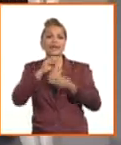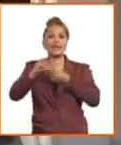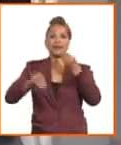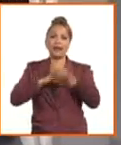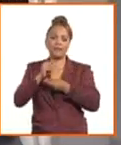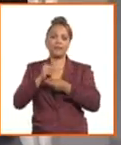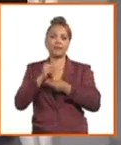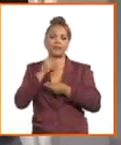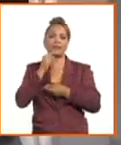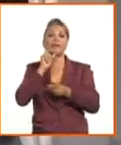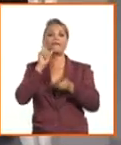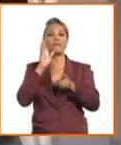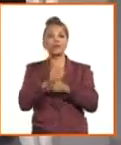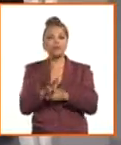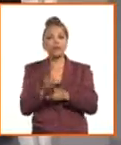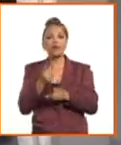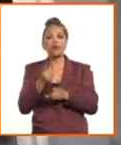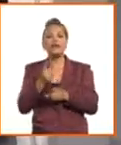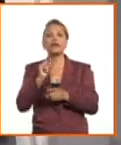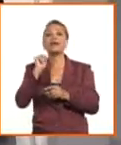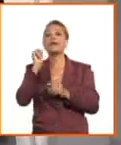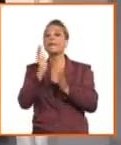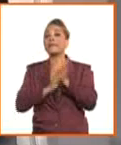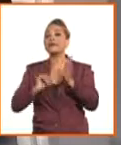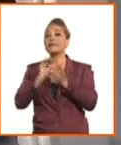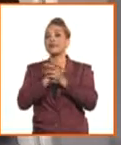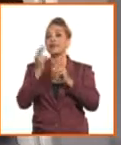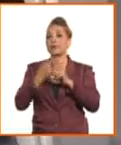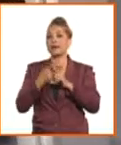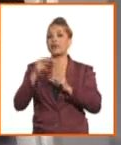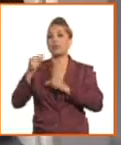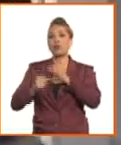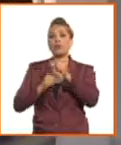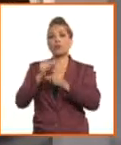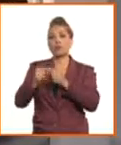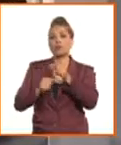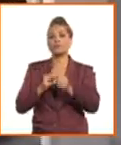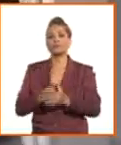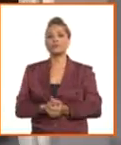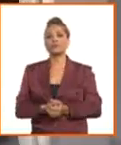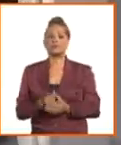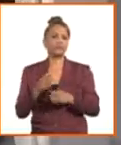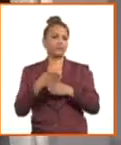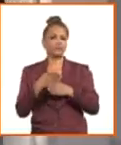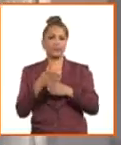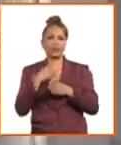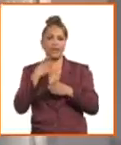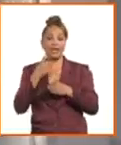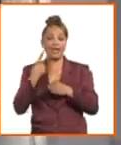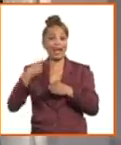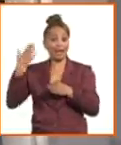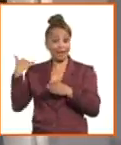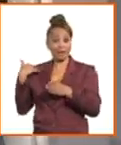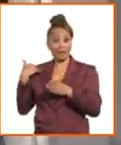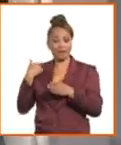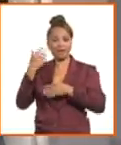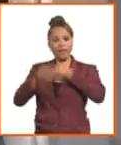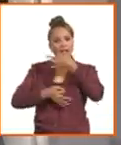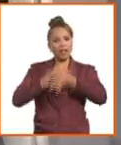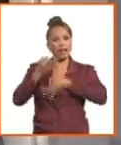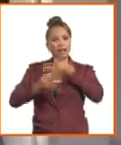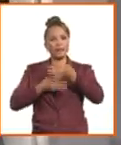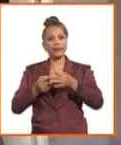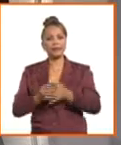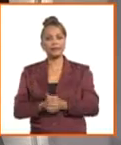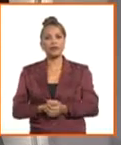que inició desde el propio mes de mayo y que ha venido operando en la economía. ¿Qué significa eso? Yo dije en aquel momento,